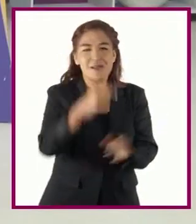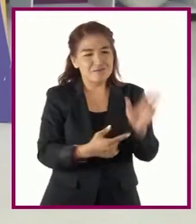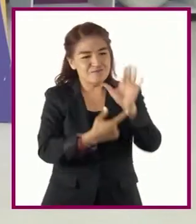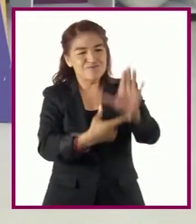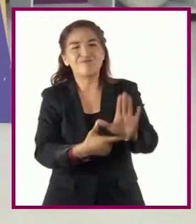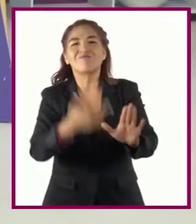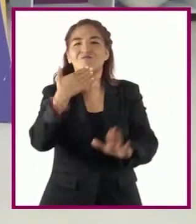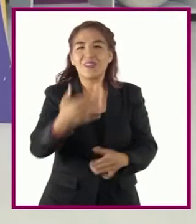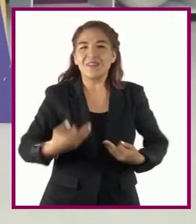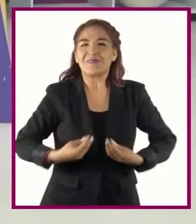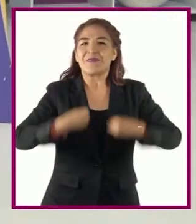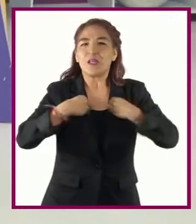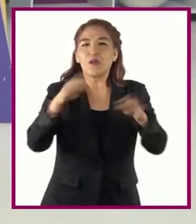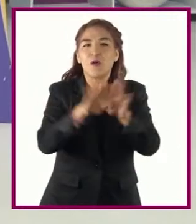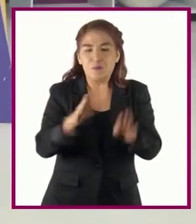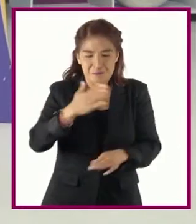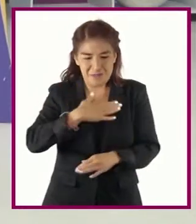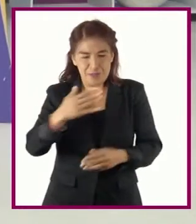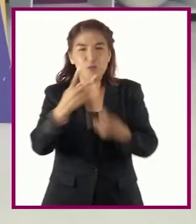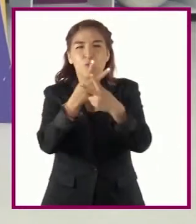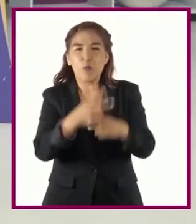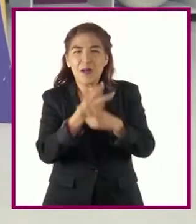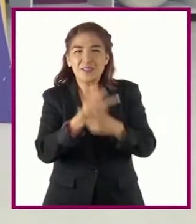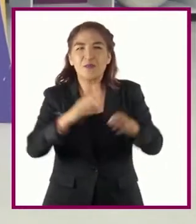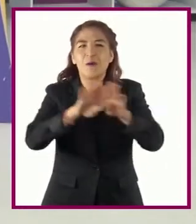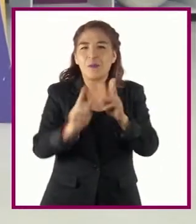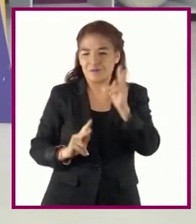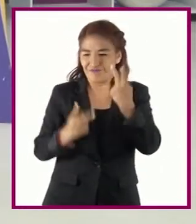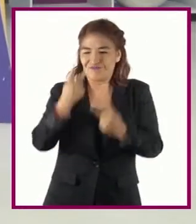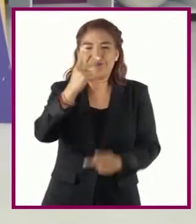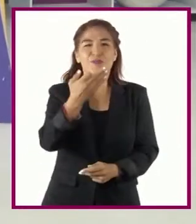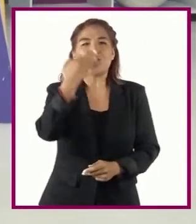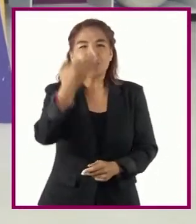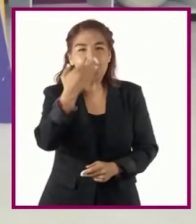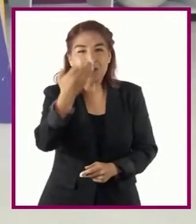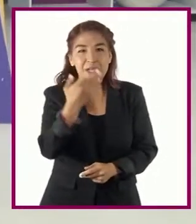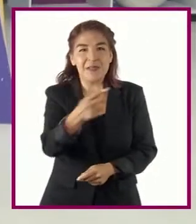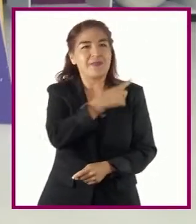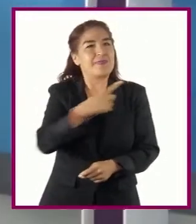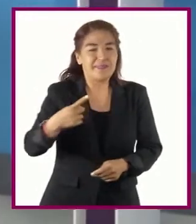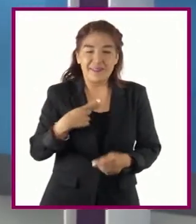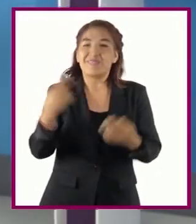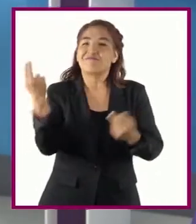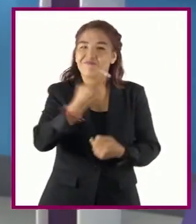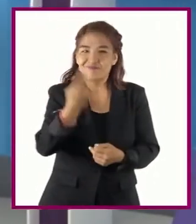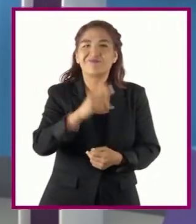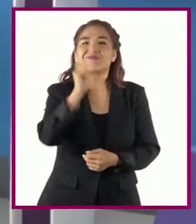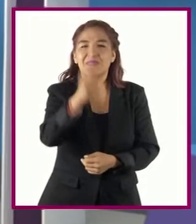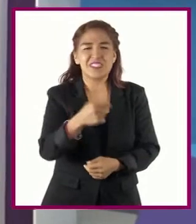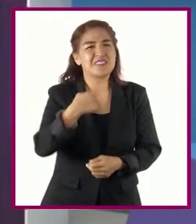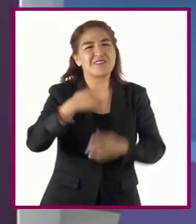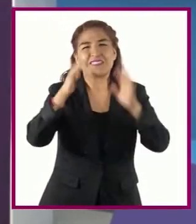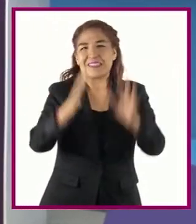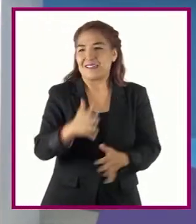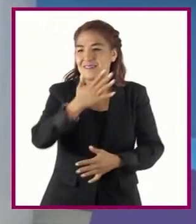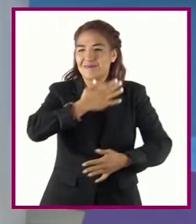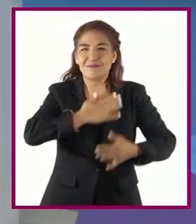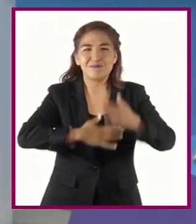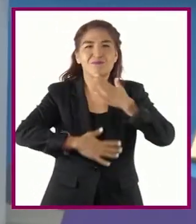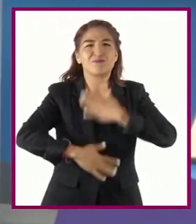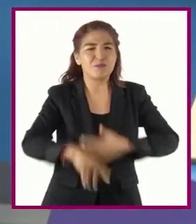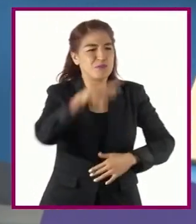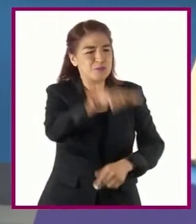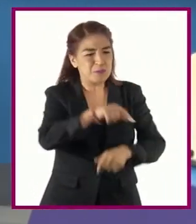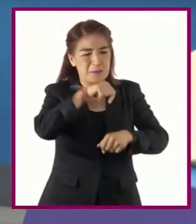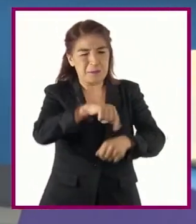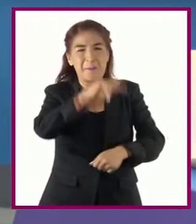de cada flor que nazca de mis huesos. Tiene que ser así, indiscutiblemente. Ya me cansé de llevar tus